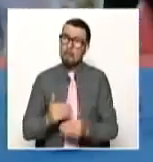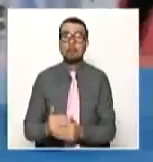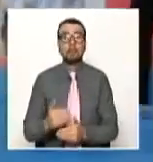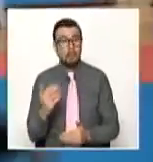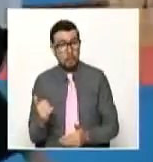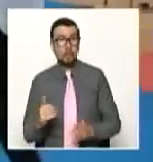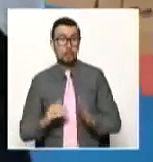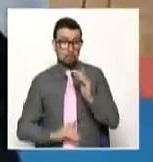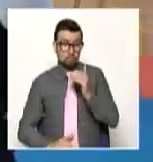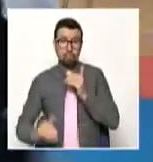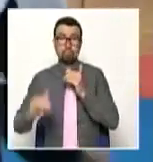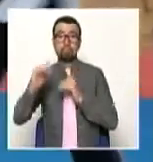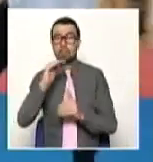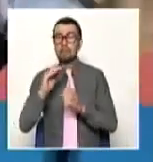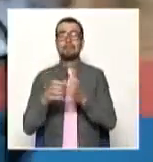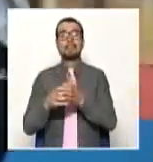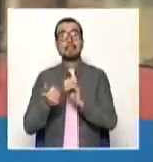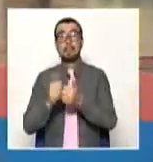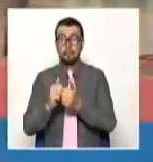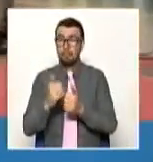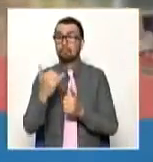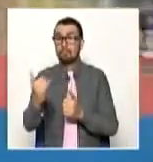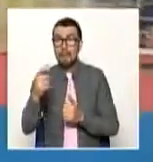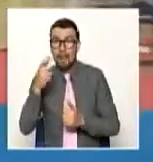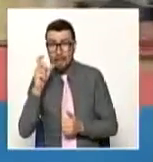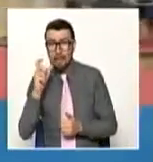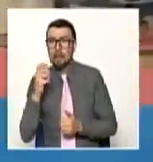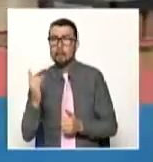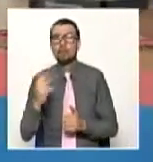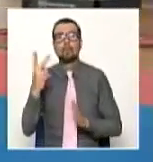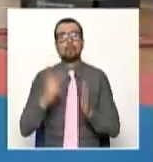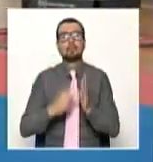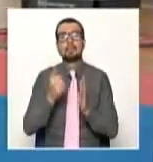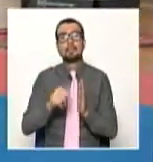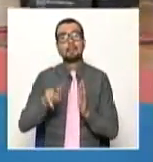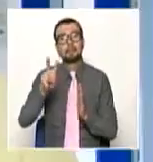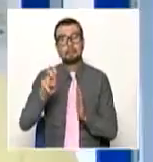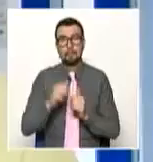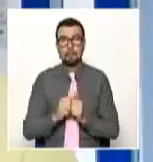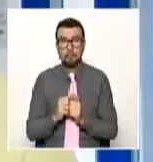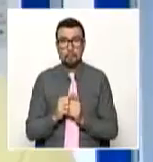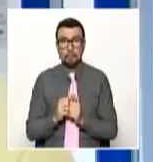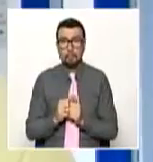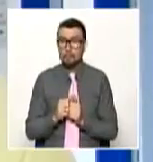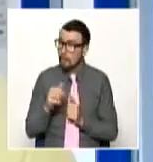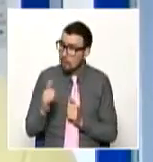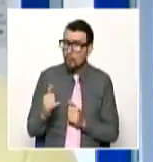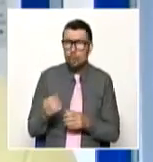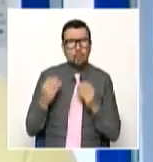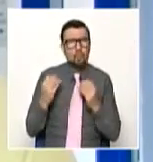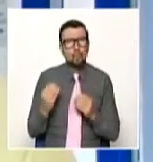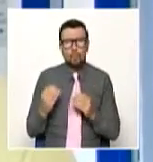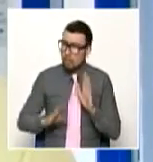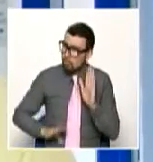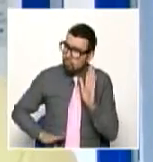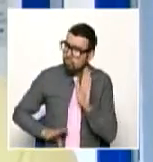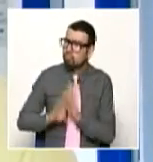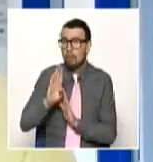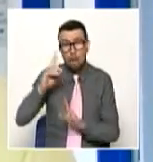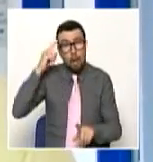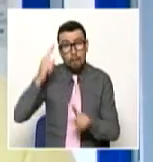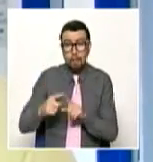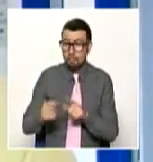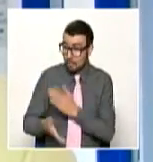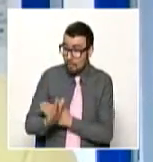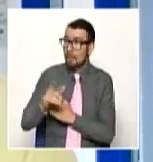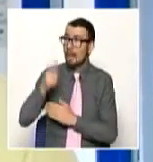es el objetivo de los deportistas de alto rendimiento en Caldas en el 2017. Las expectativas son muchas y es seguir convirtiendo a Caldas